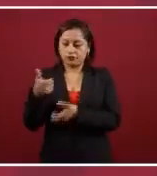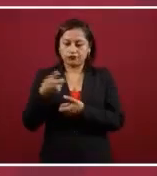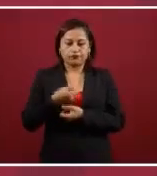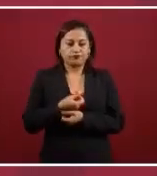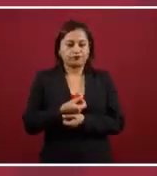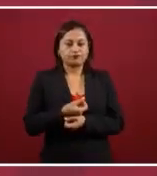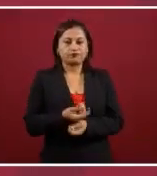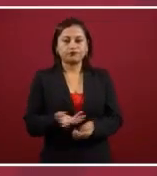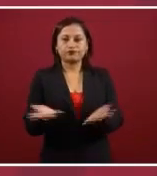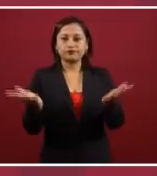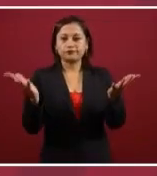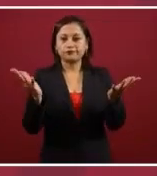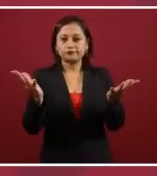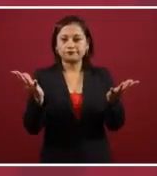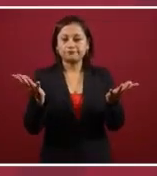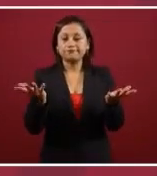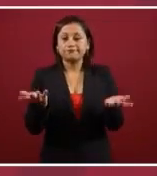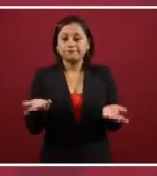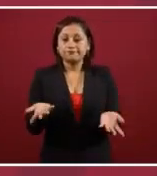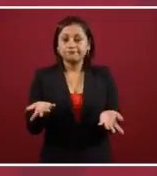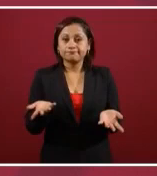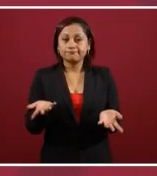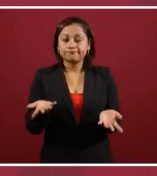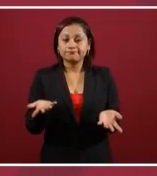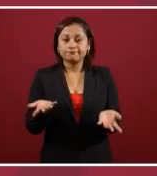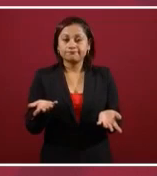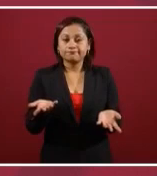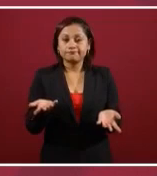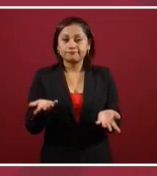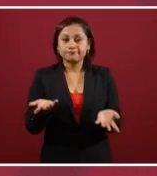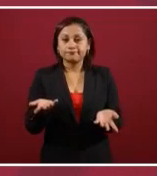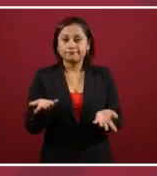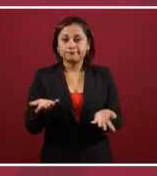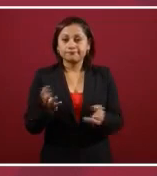pues entonces se caería en